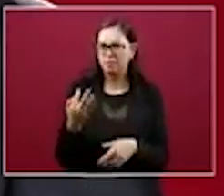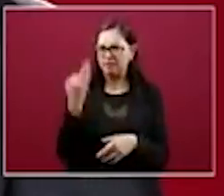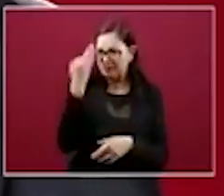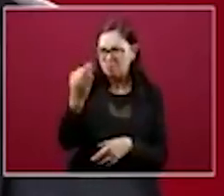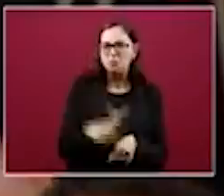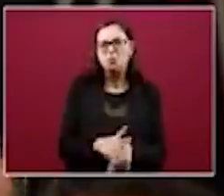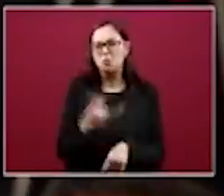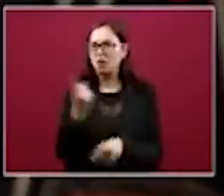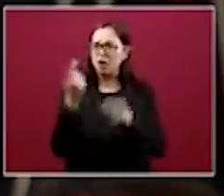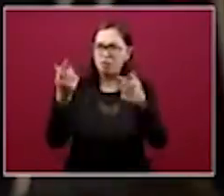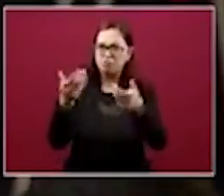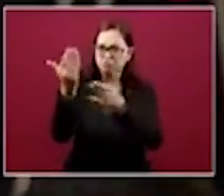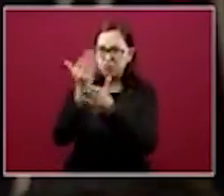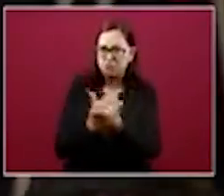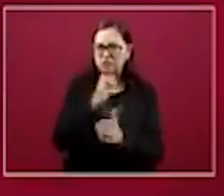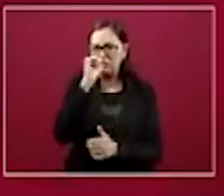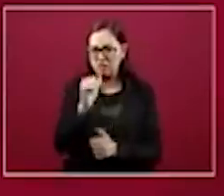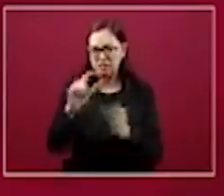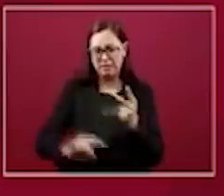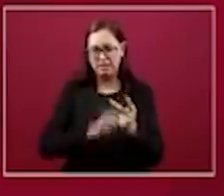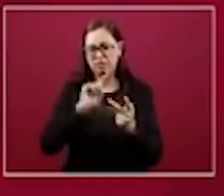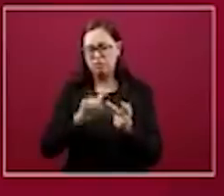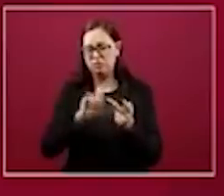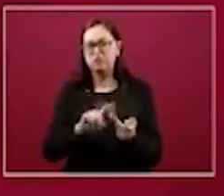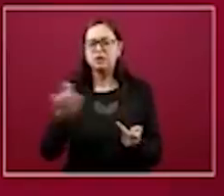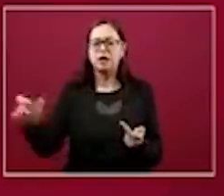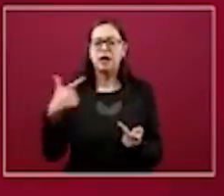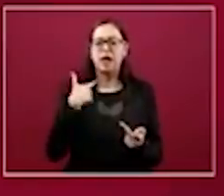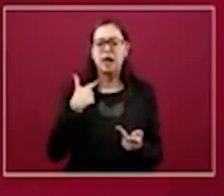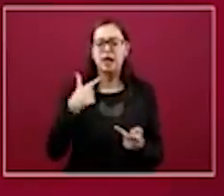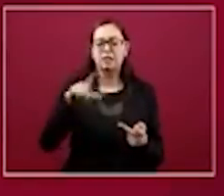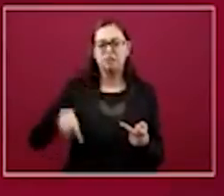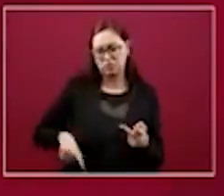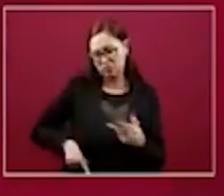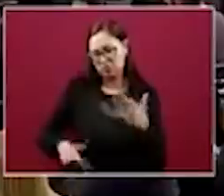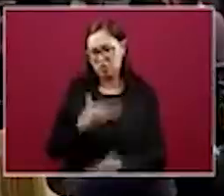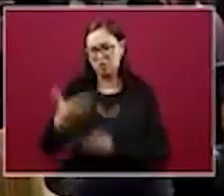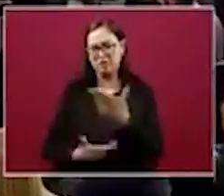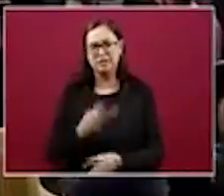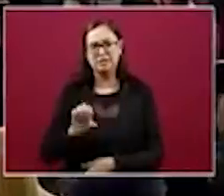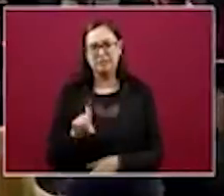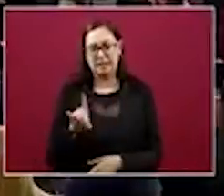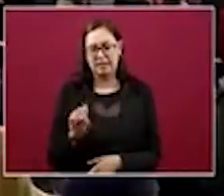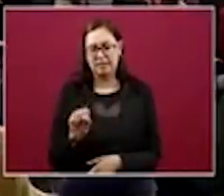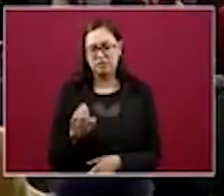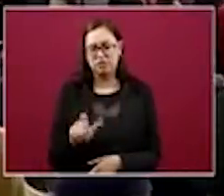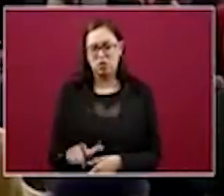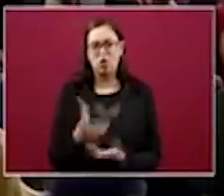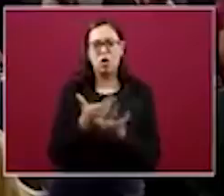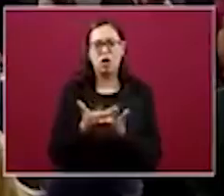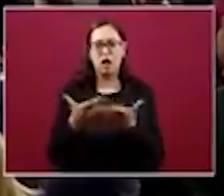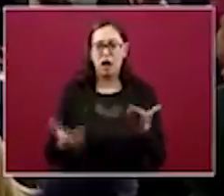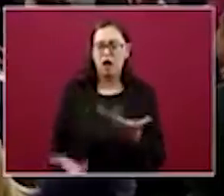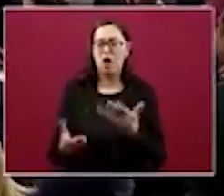La segunda es acerca de funcionarios, exfuncionarios de la Sedesol, que ahora han pasado a al Banco